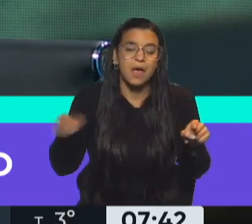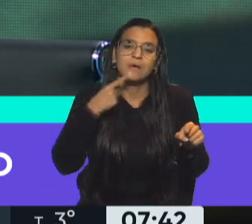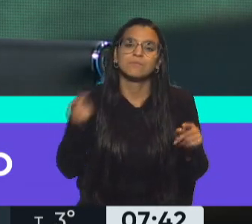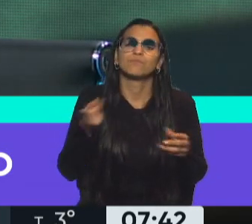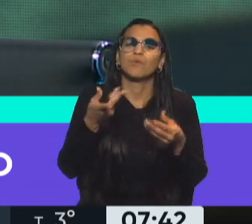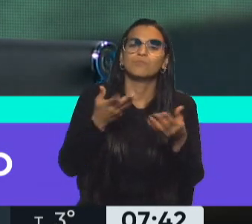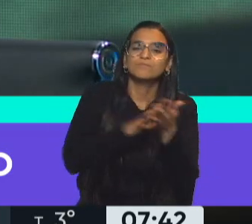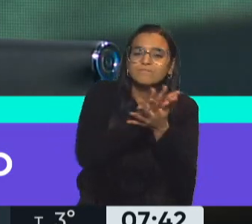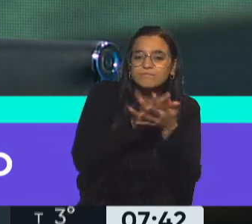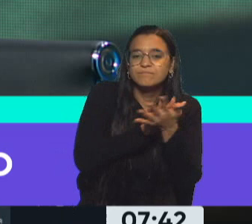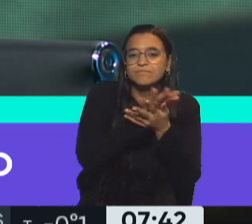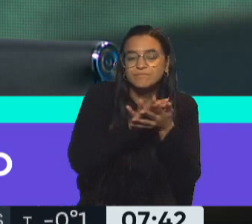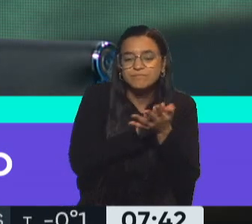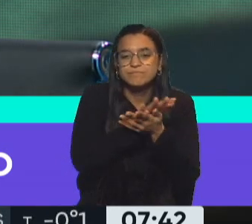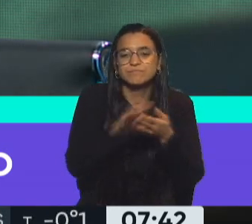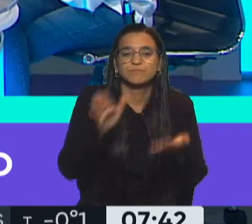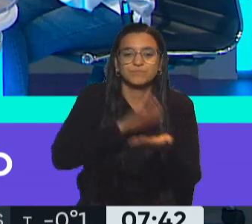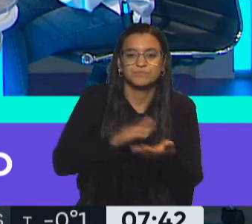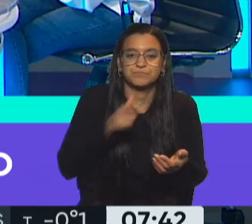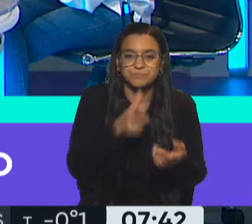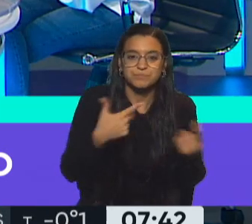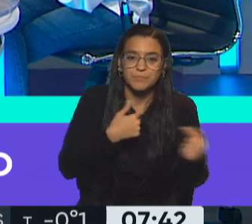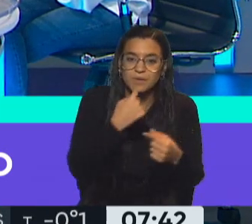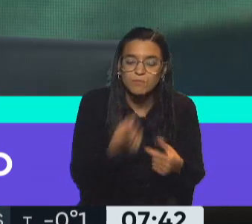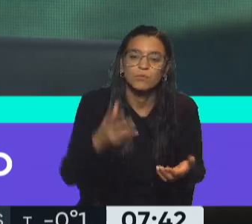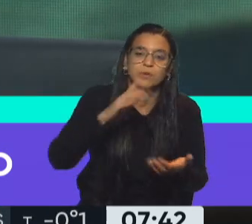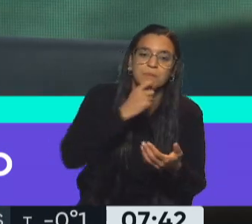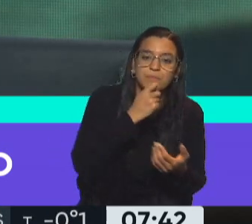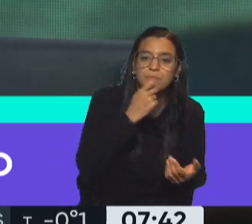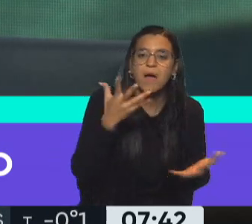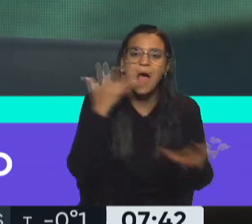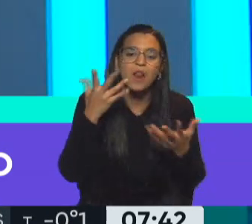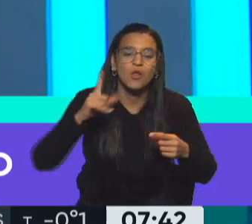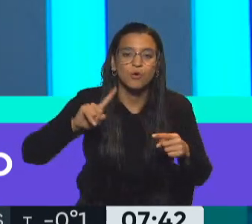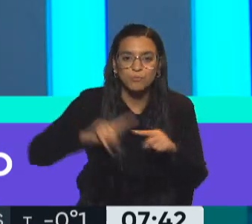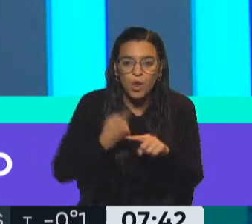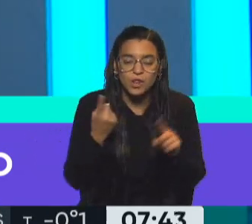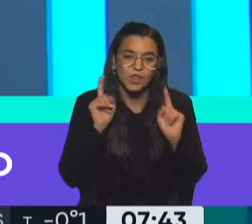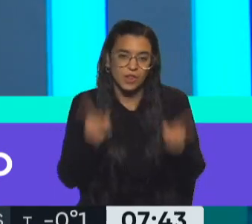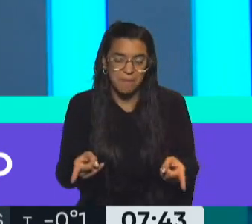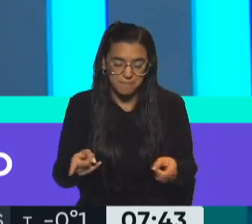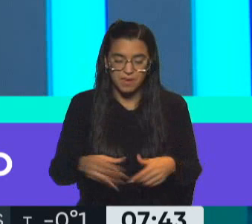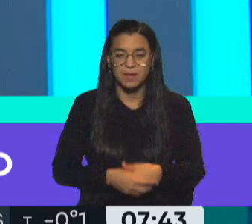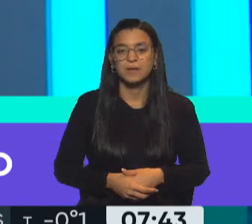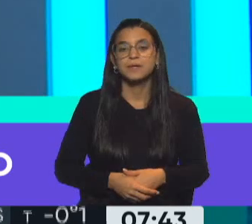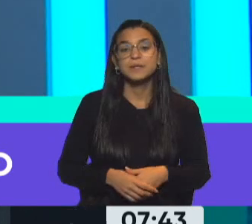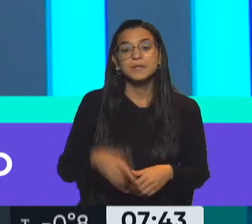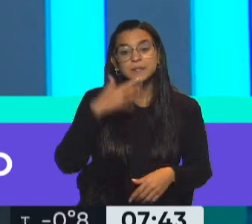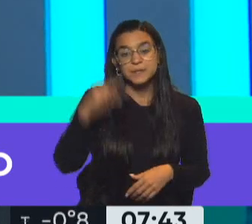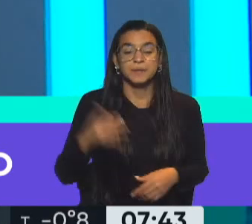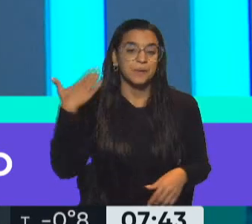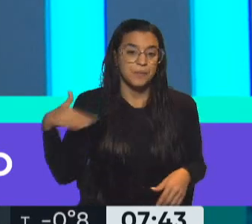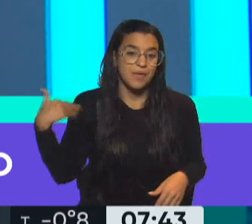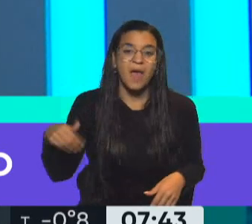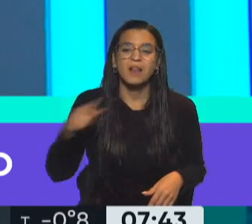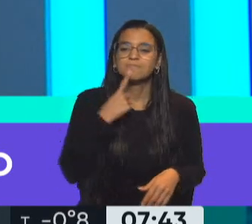en función de la respuesta cuando se les consulta por ejemplo, alguna acción de gobierno. Sí, también es cierto, Silvia, que María Eugenia Vidal